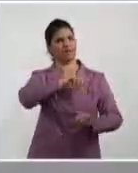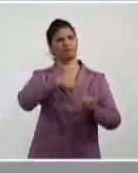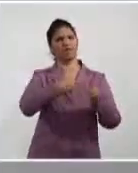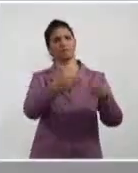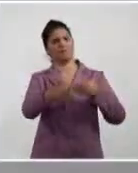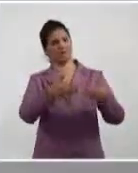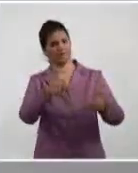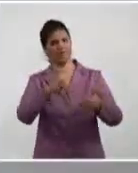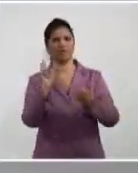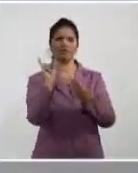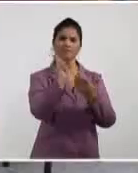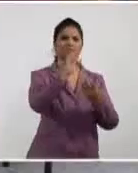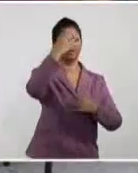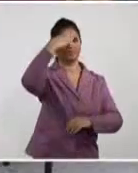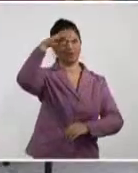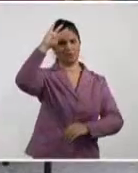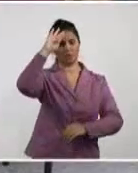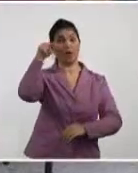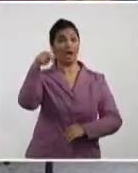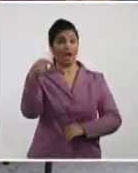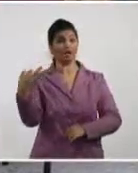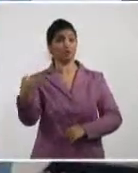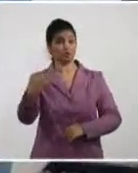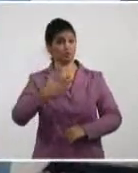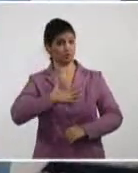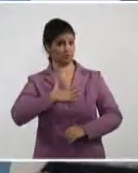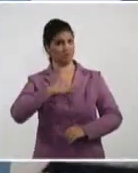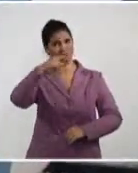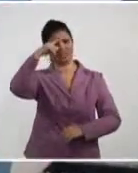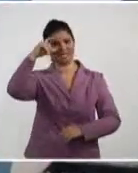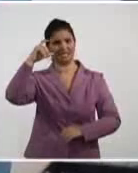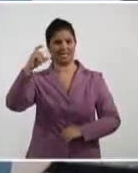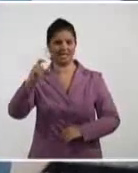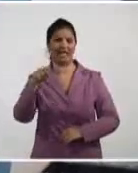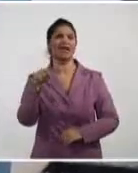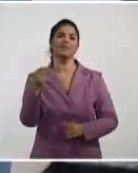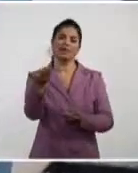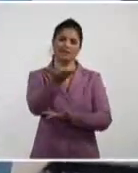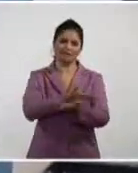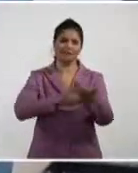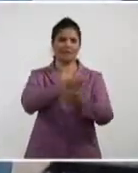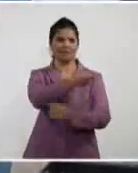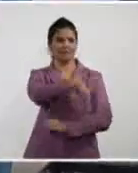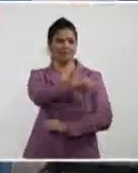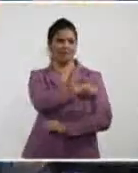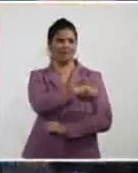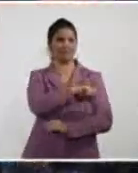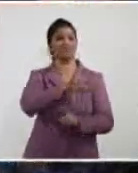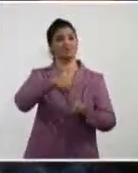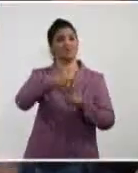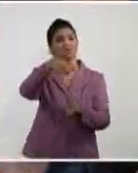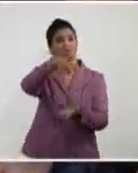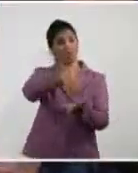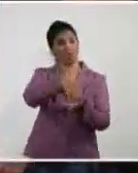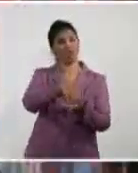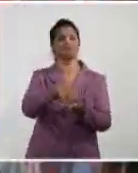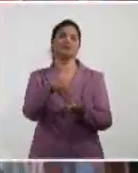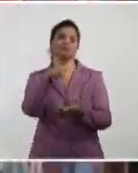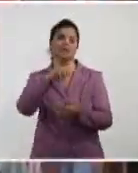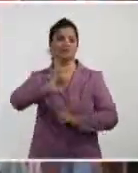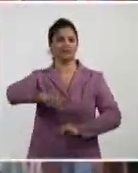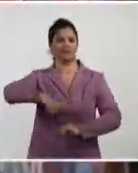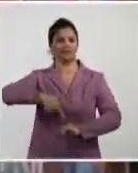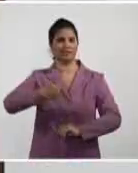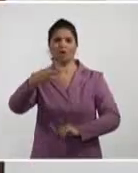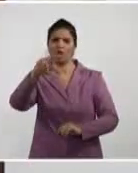Cuba, especialmente a Santa Clara, para hacer en alianza con el Centro de las Artes Visuales nuevos proyectos desde